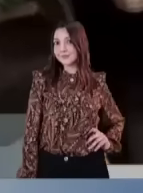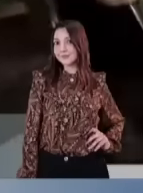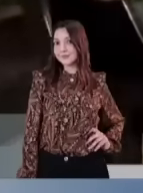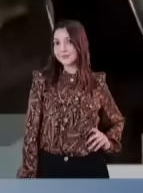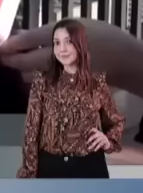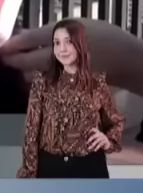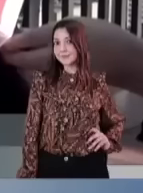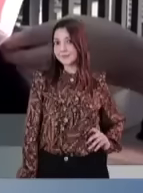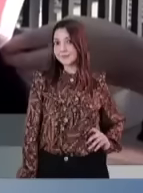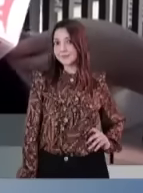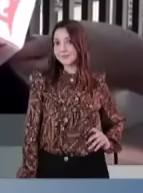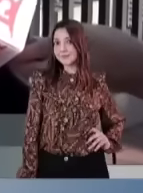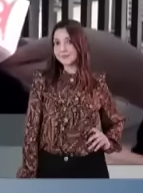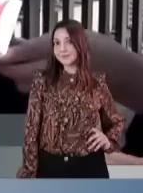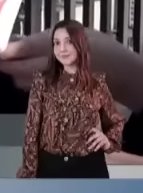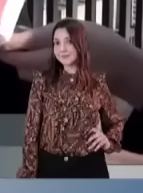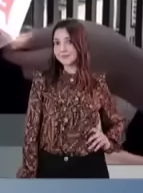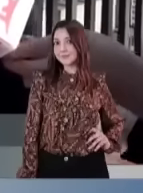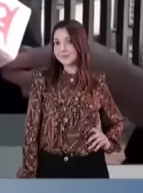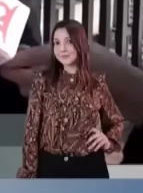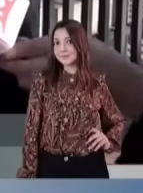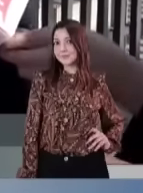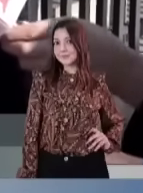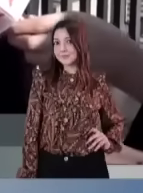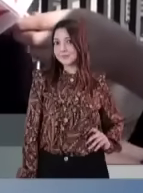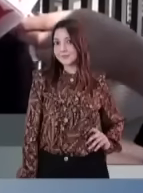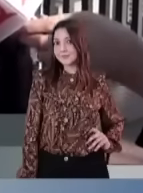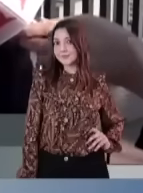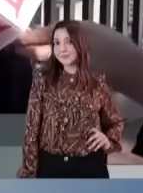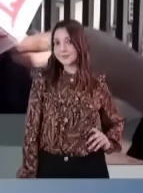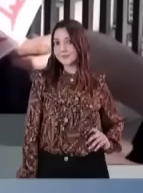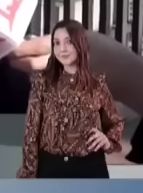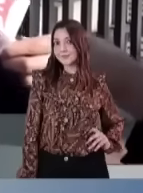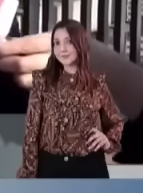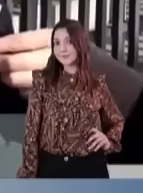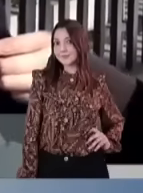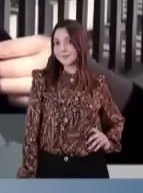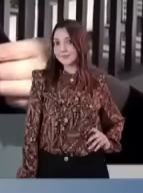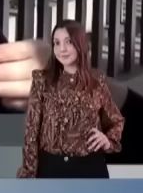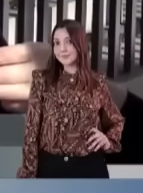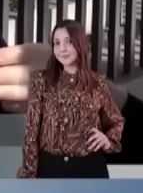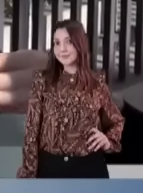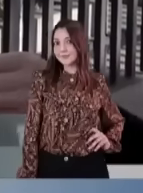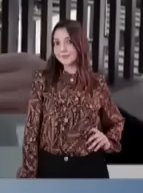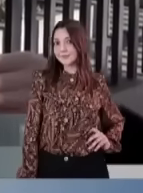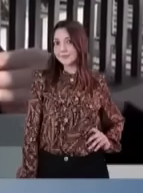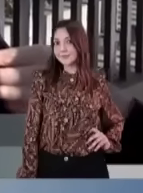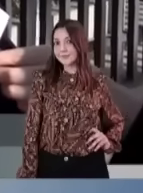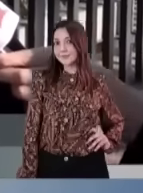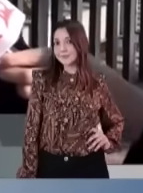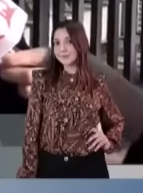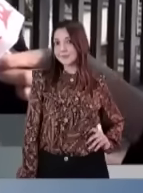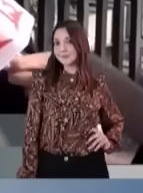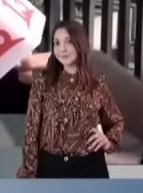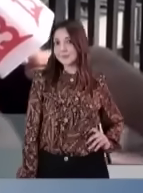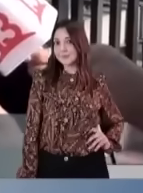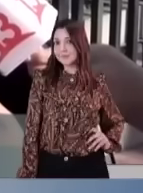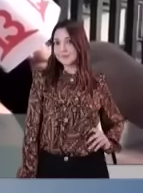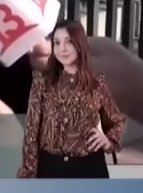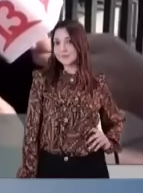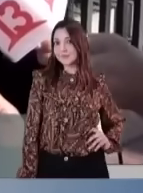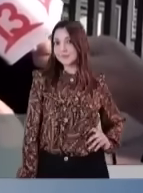muchas investigaciones en curso en estos momentos. Y por lo tanto, podría ocurrir que se mantenga Montes, pero siga la artillería en contra de